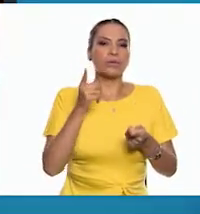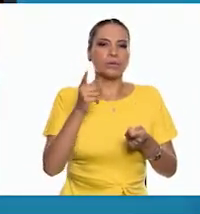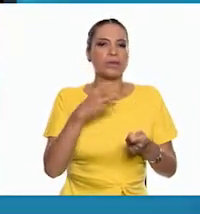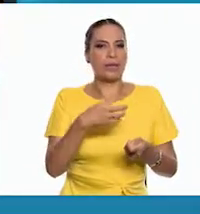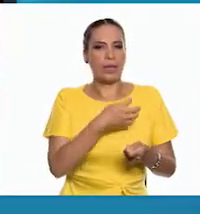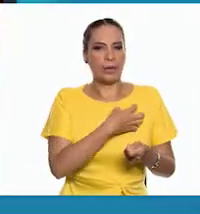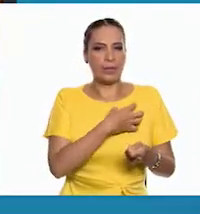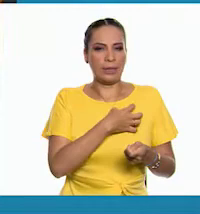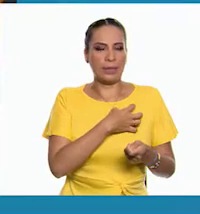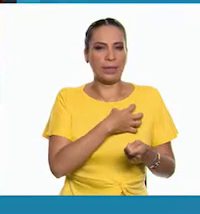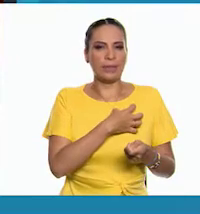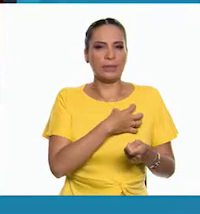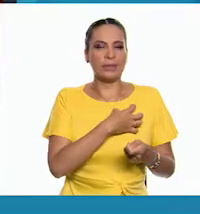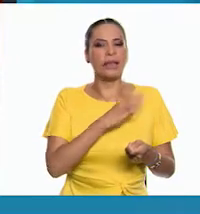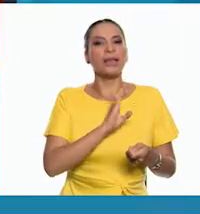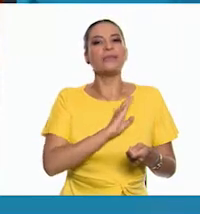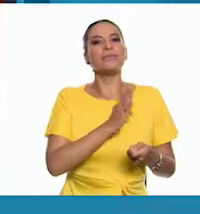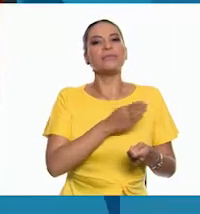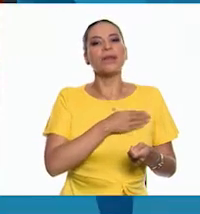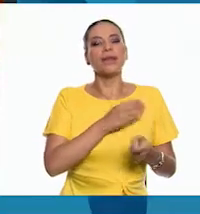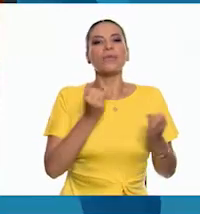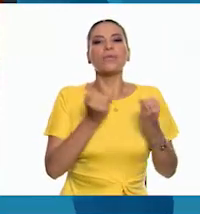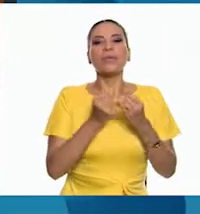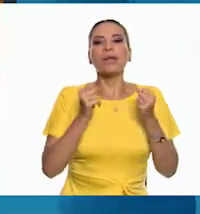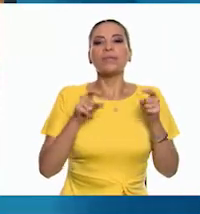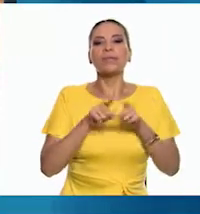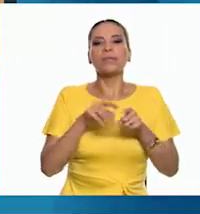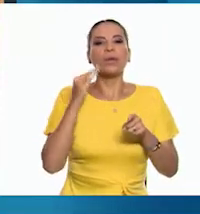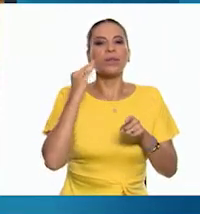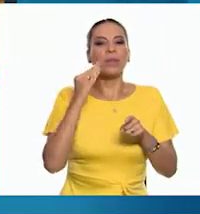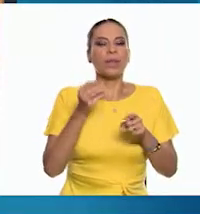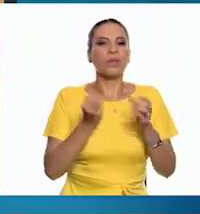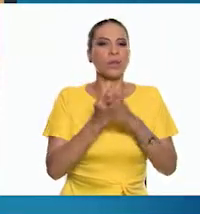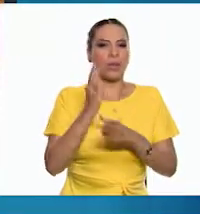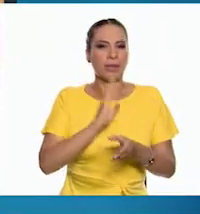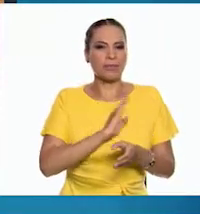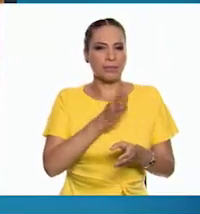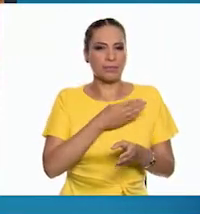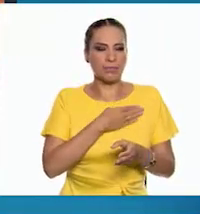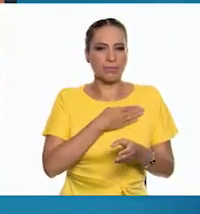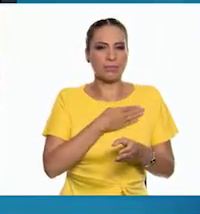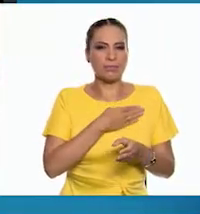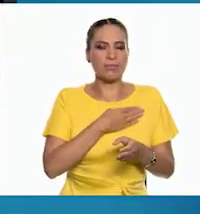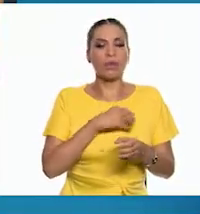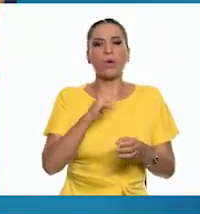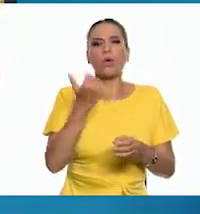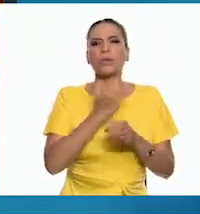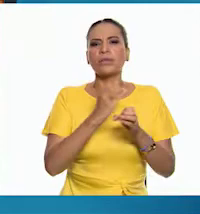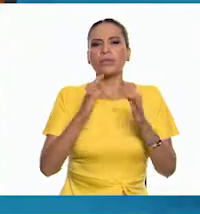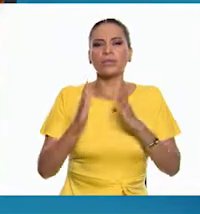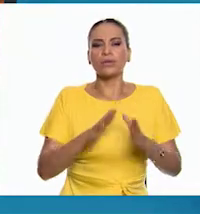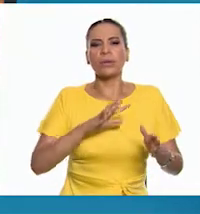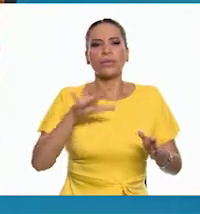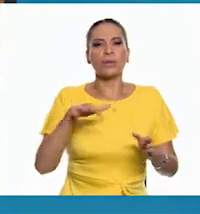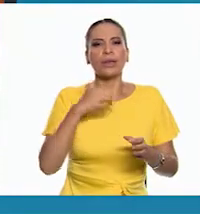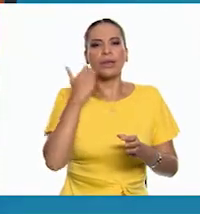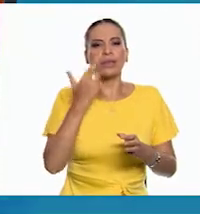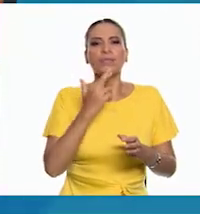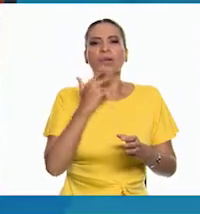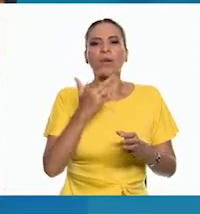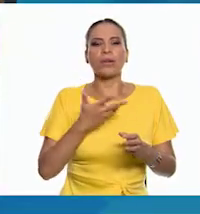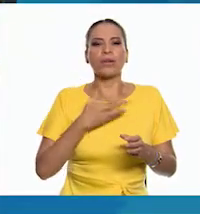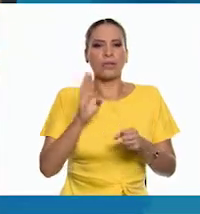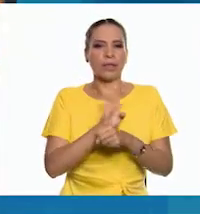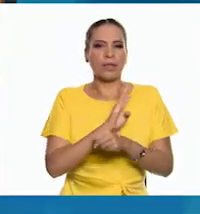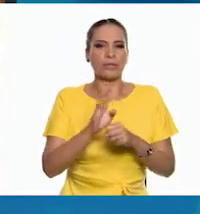capital española y al mismo tiempo de la Nueva España. Por otra parte, buscaban obtener el mayor